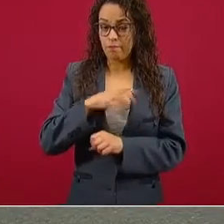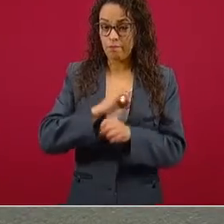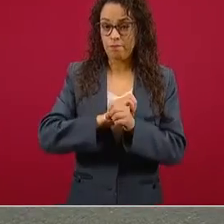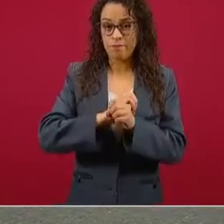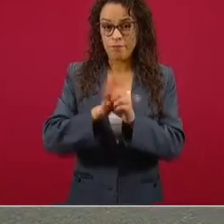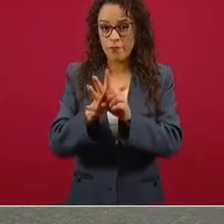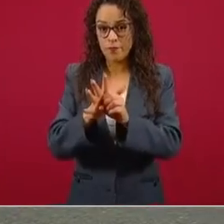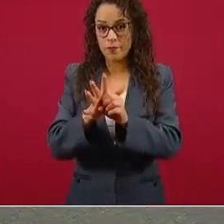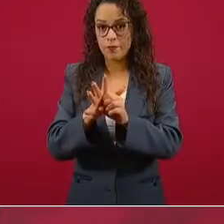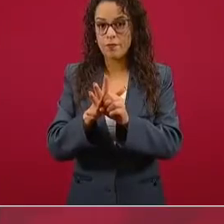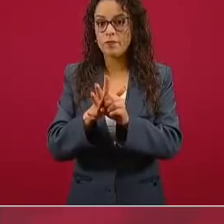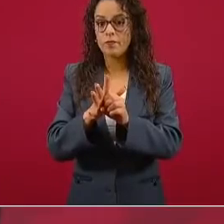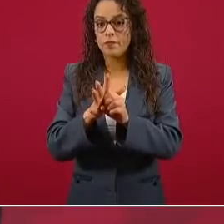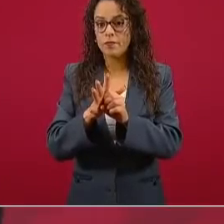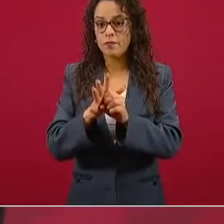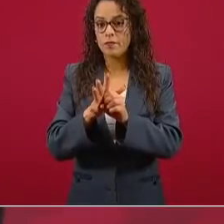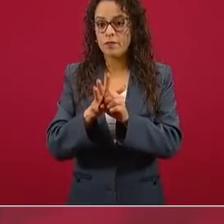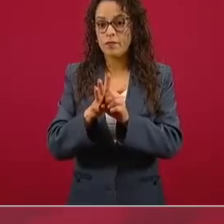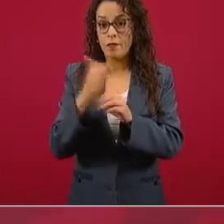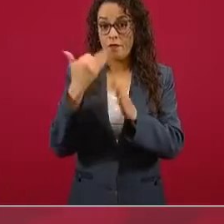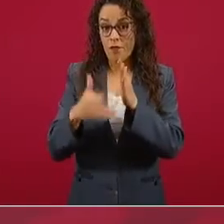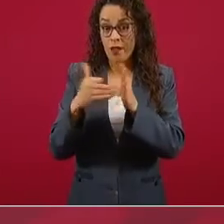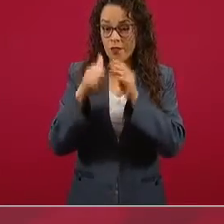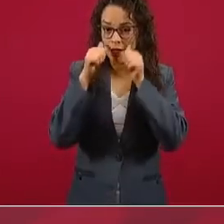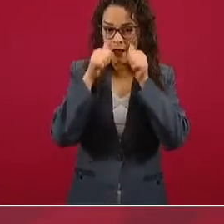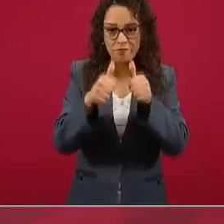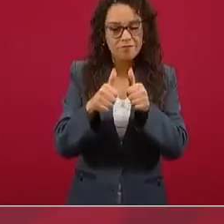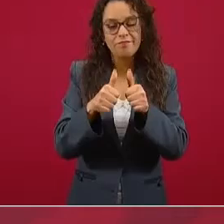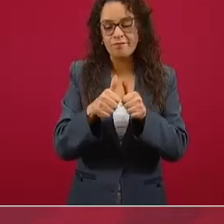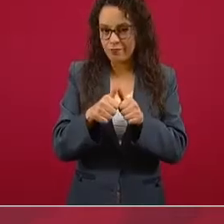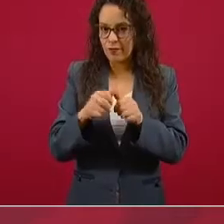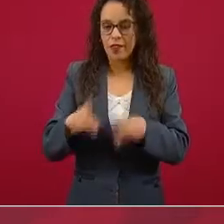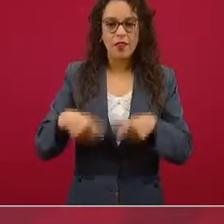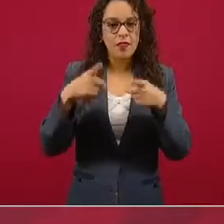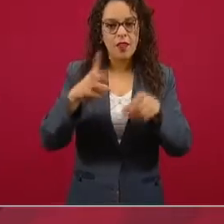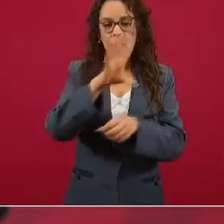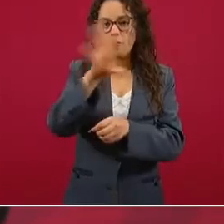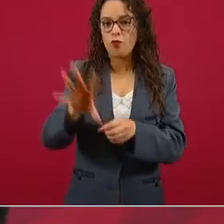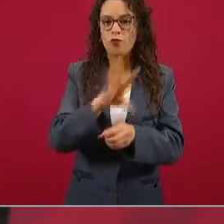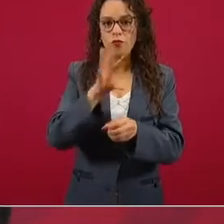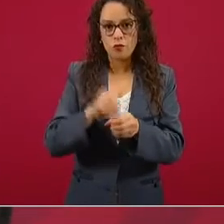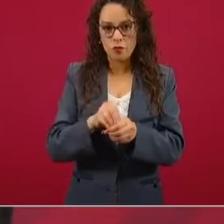se quedara sin ser atendidos, sin tener una cama, sin tener